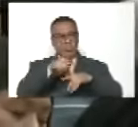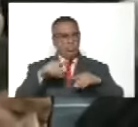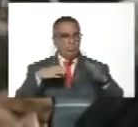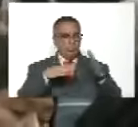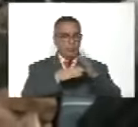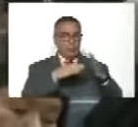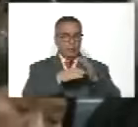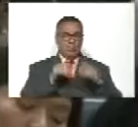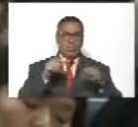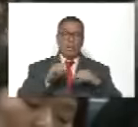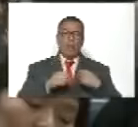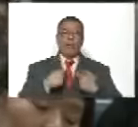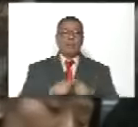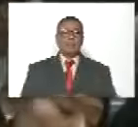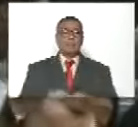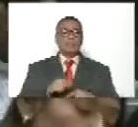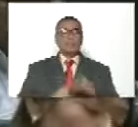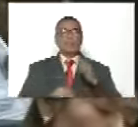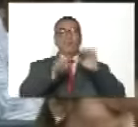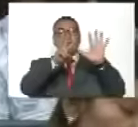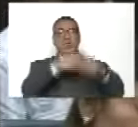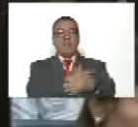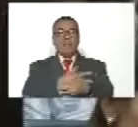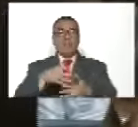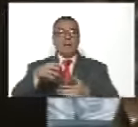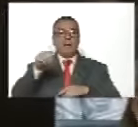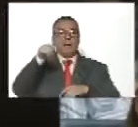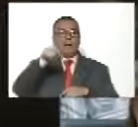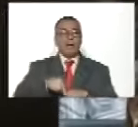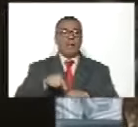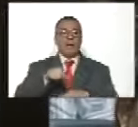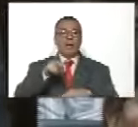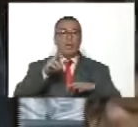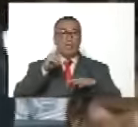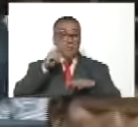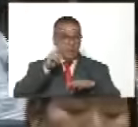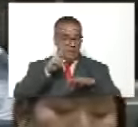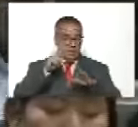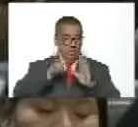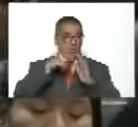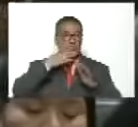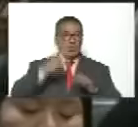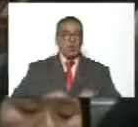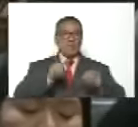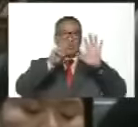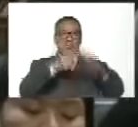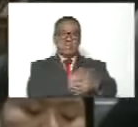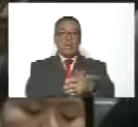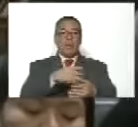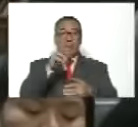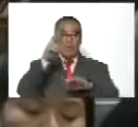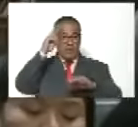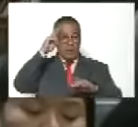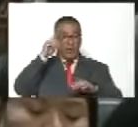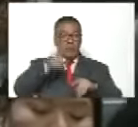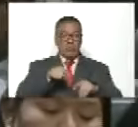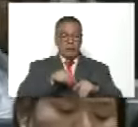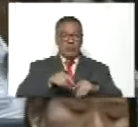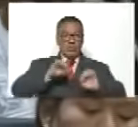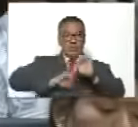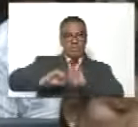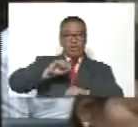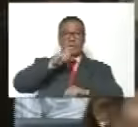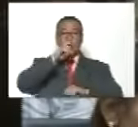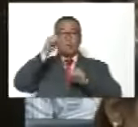Y sobre todo, otra cosa, hay más de 7 millones de razones en Venezuela, más de 7 millones de razones para defender a Nicolás